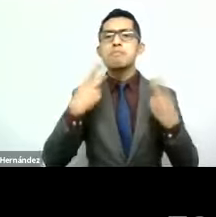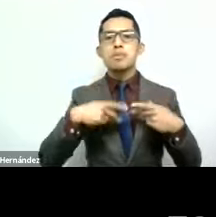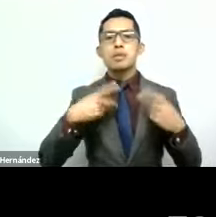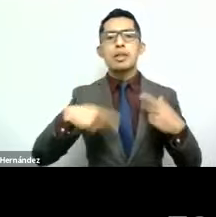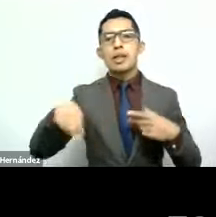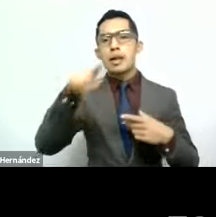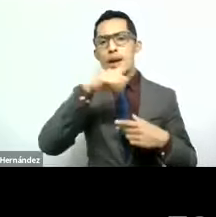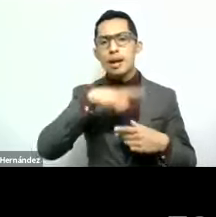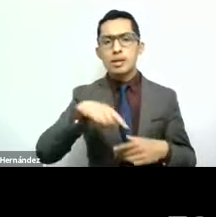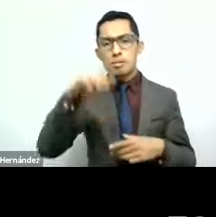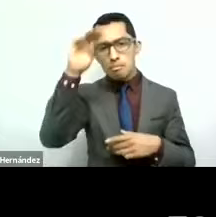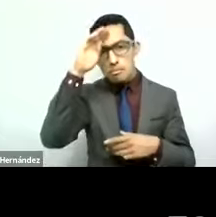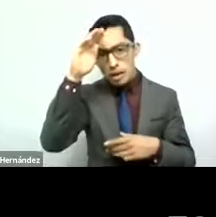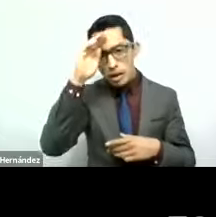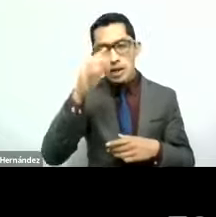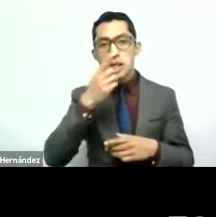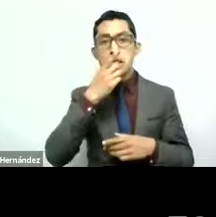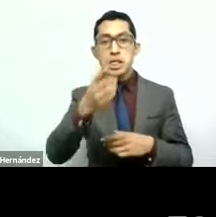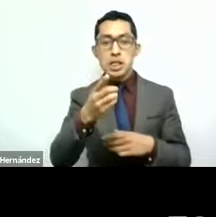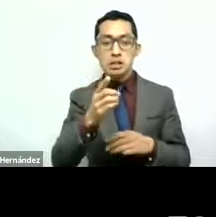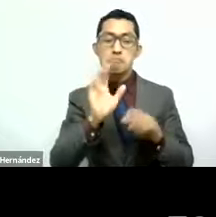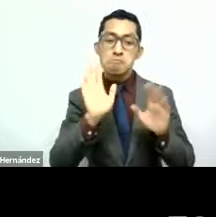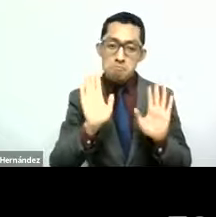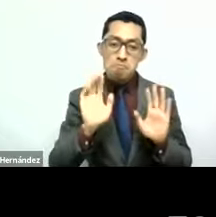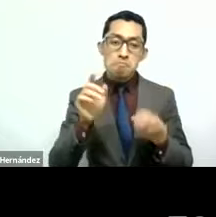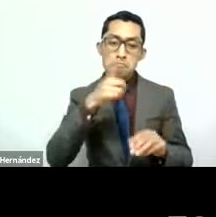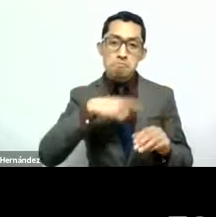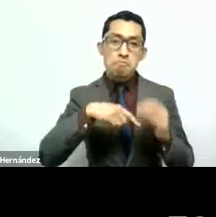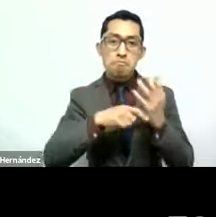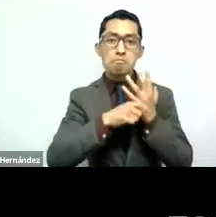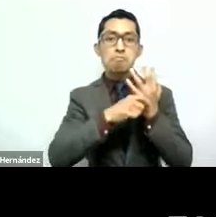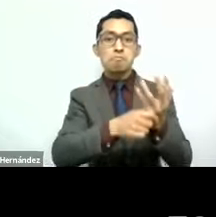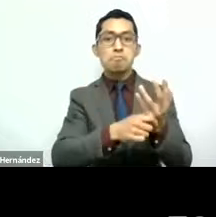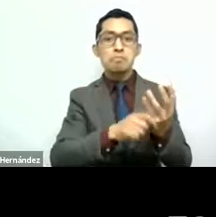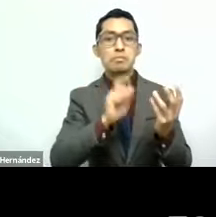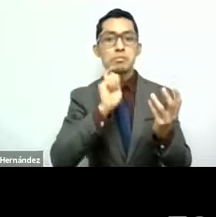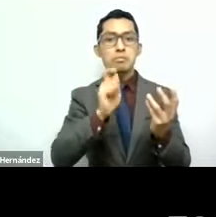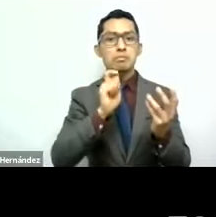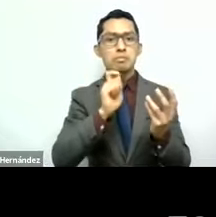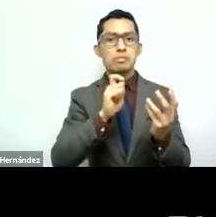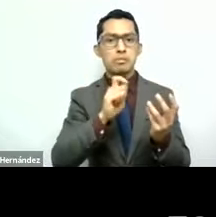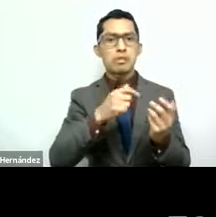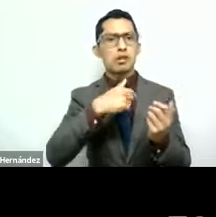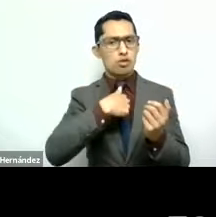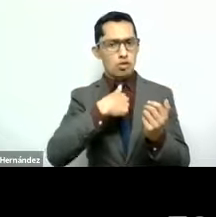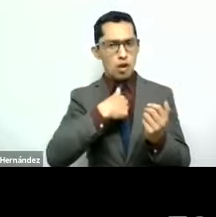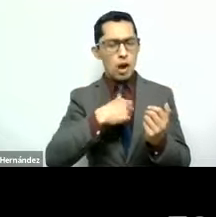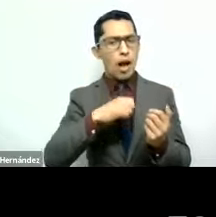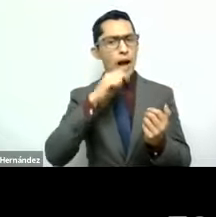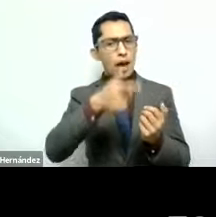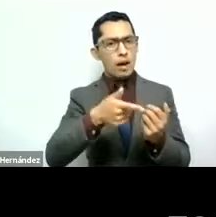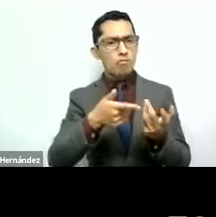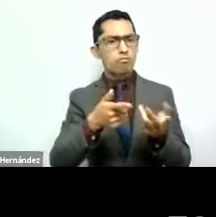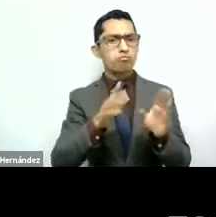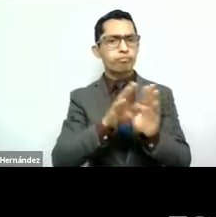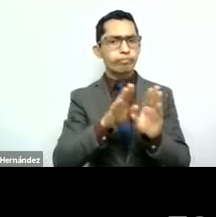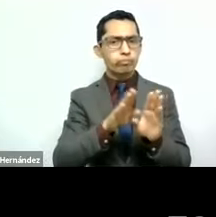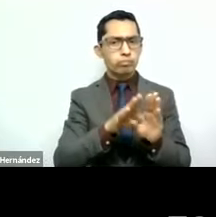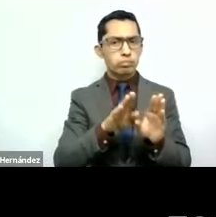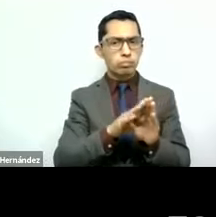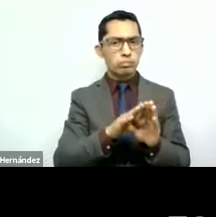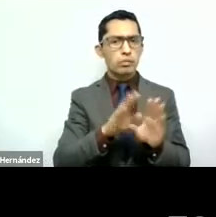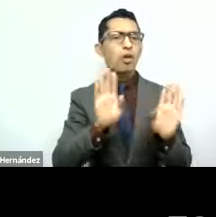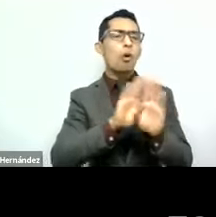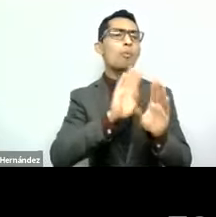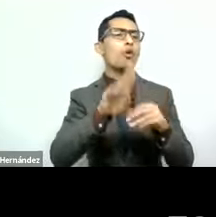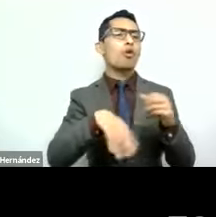consideran o estiman que precisamente no tienen por qué ajustarse a ese sistema cis